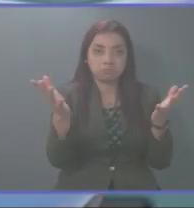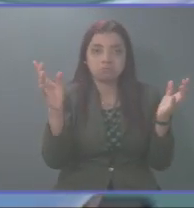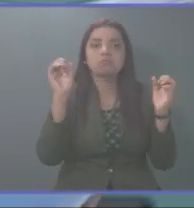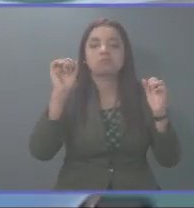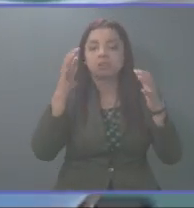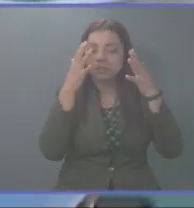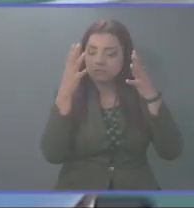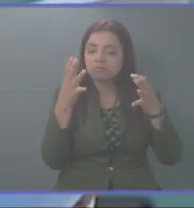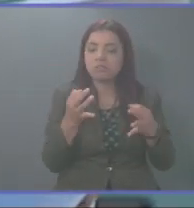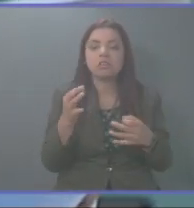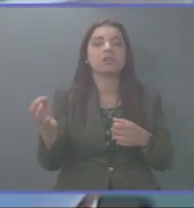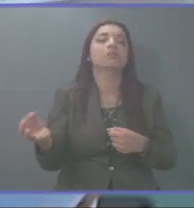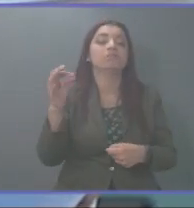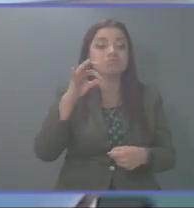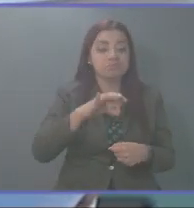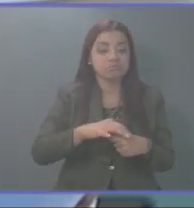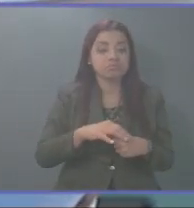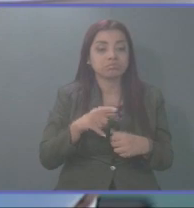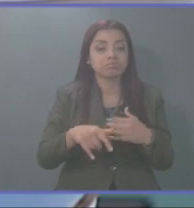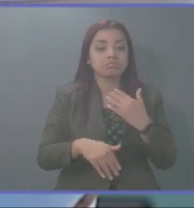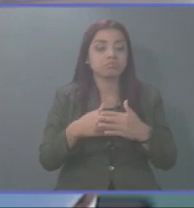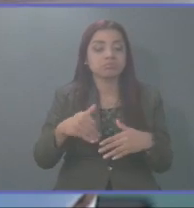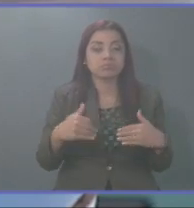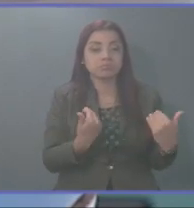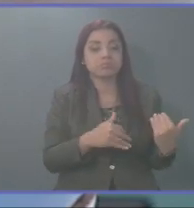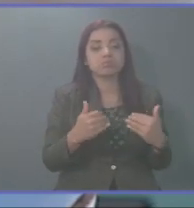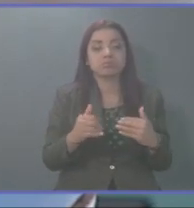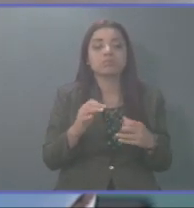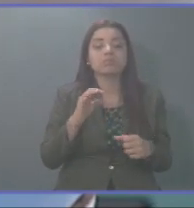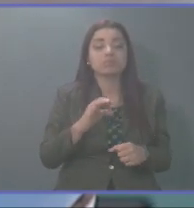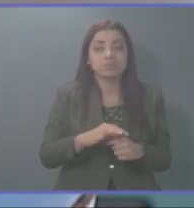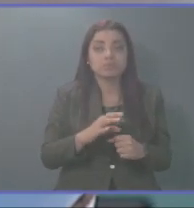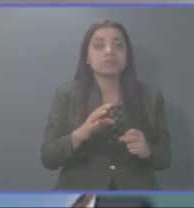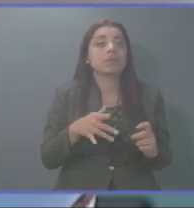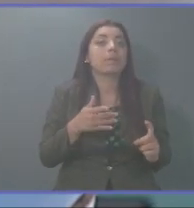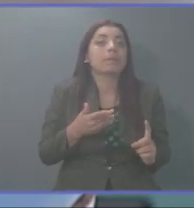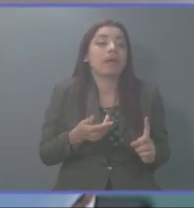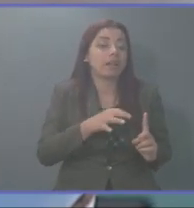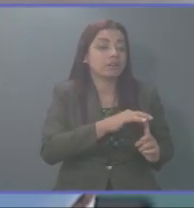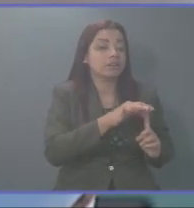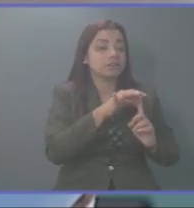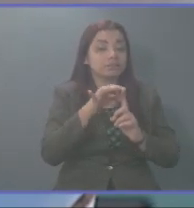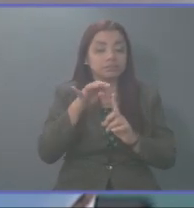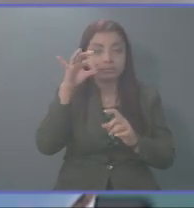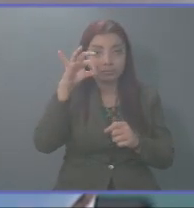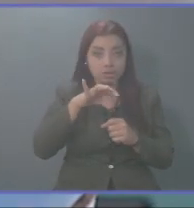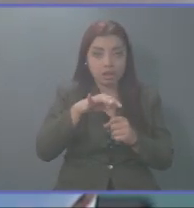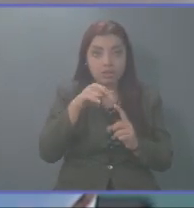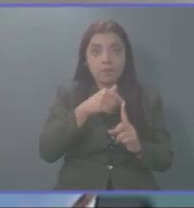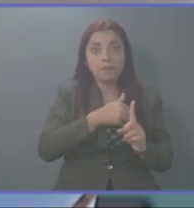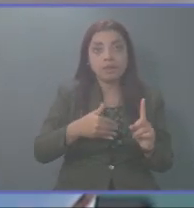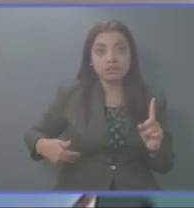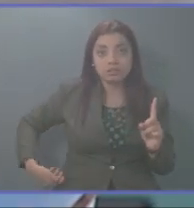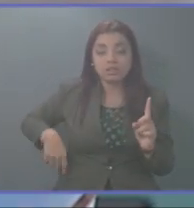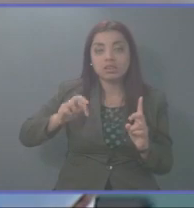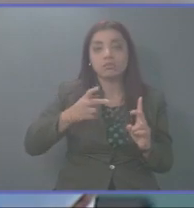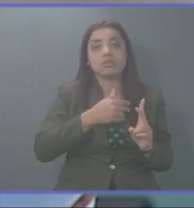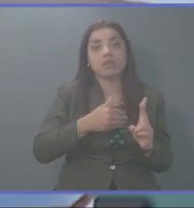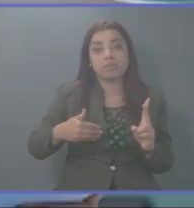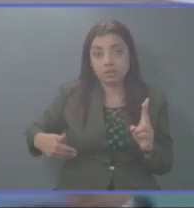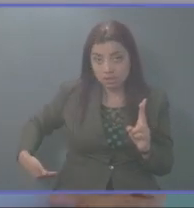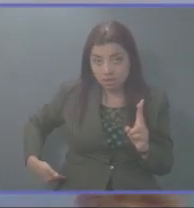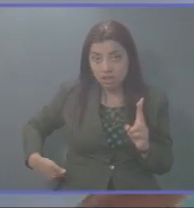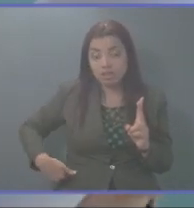derecho al sufragio activo en los eventos electorales para elegir presidente y vicepresidente de la República, diputaciones a la